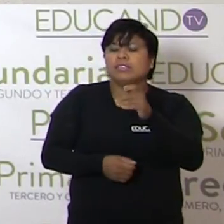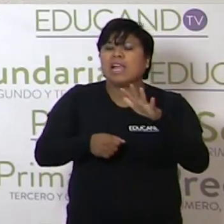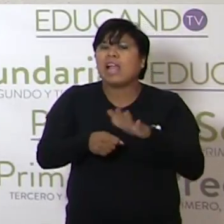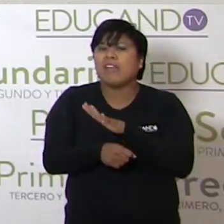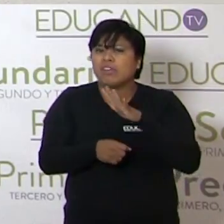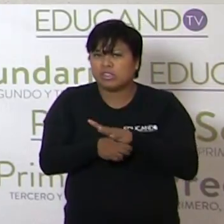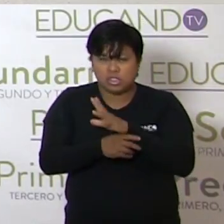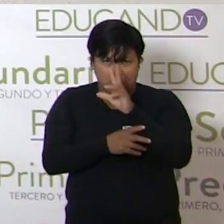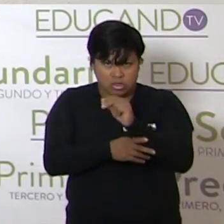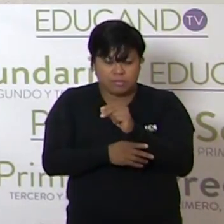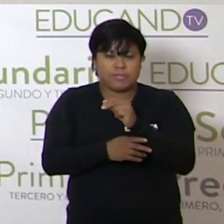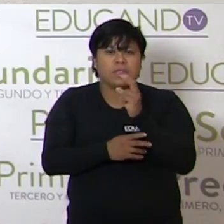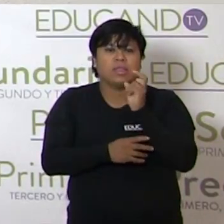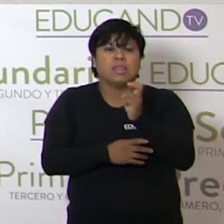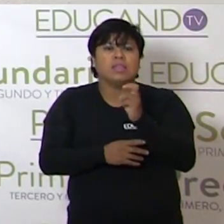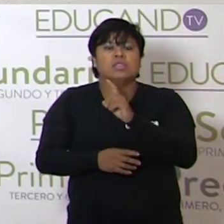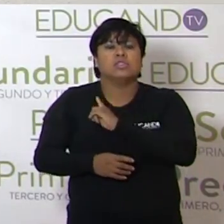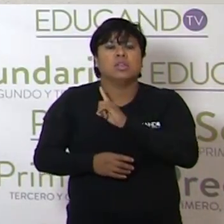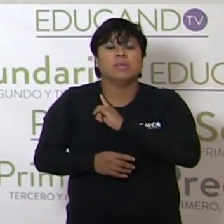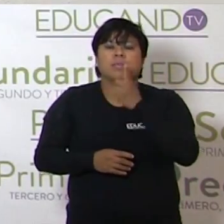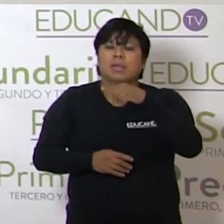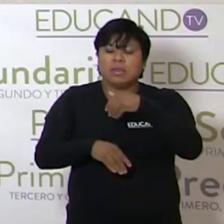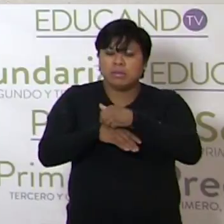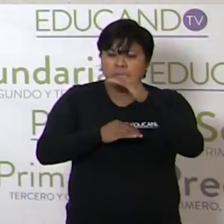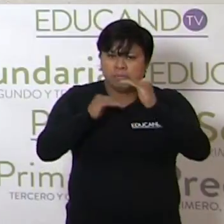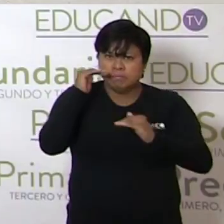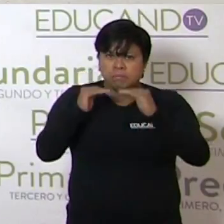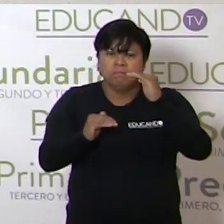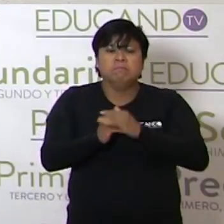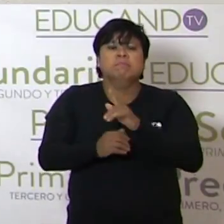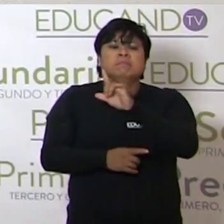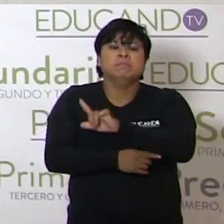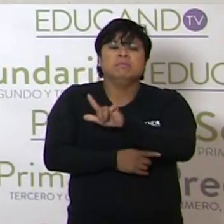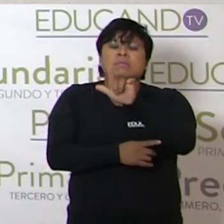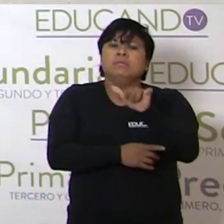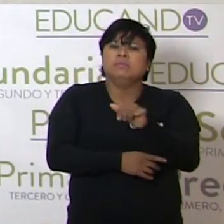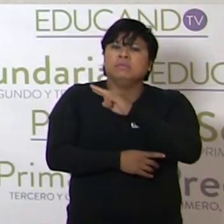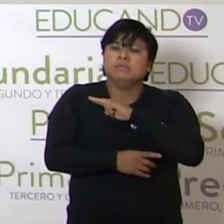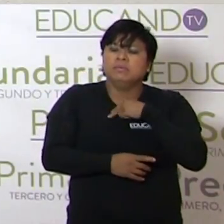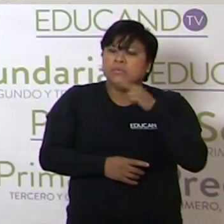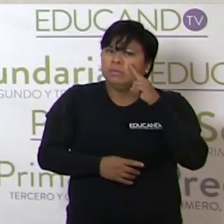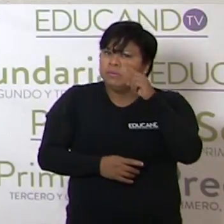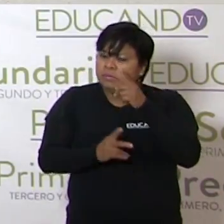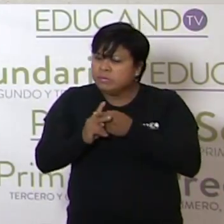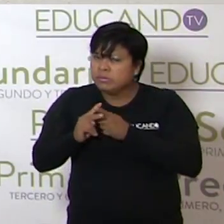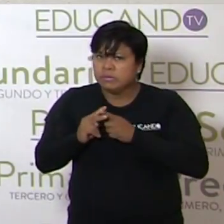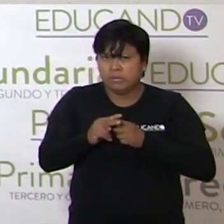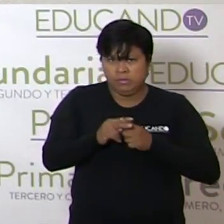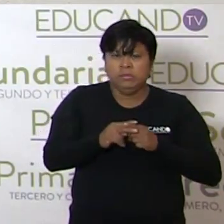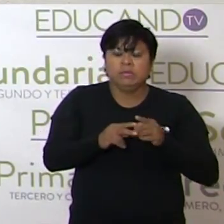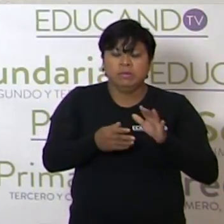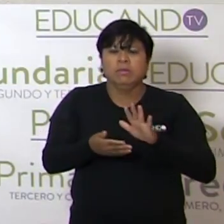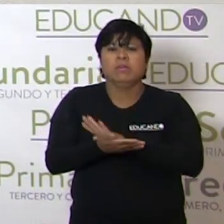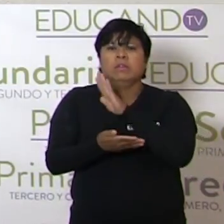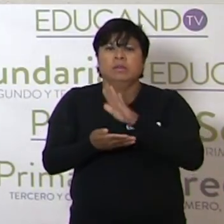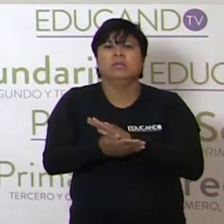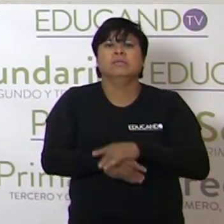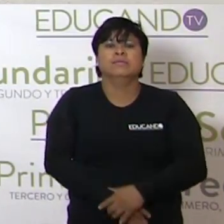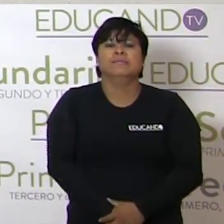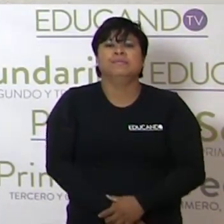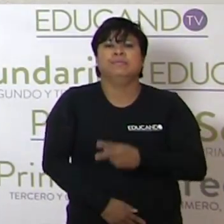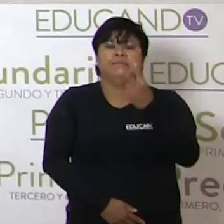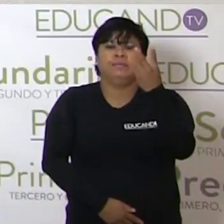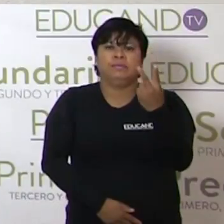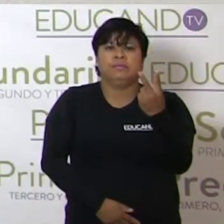pero también nos sirven para sacar un promedio o sacar la media. Después vamos a hacer un ejemplo con calificaciones. ¿Qué les parece? Vamos.